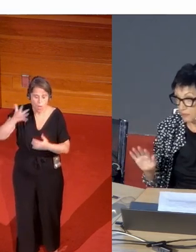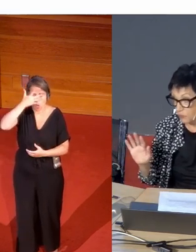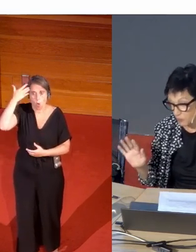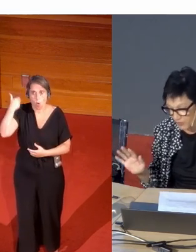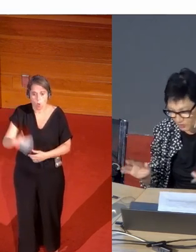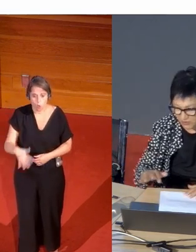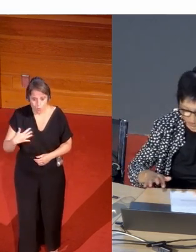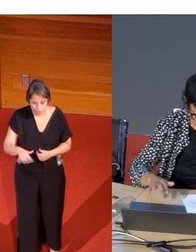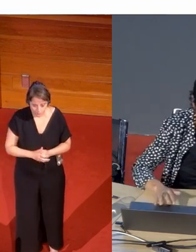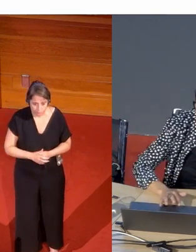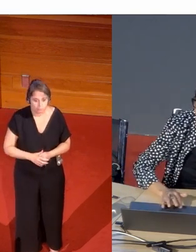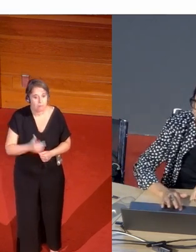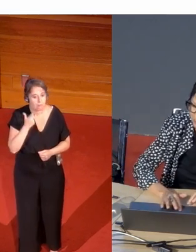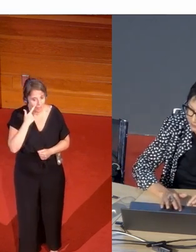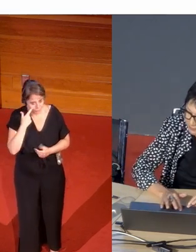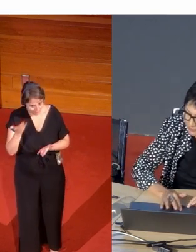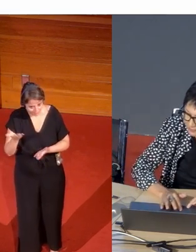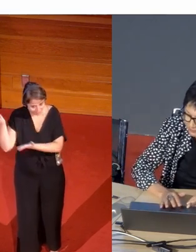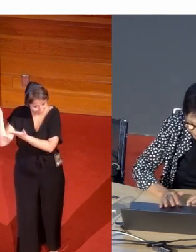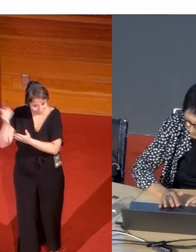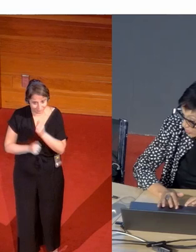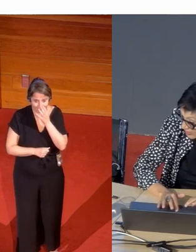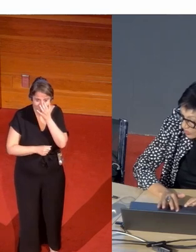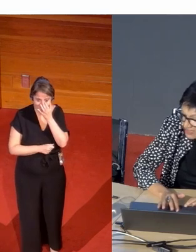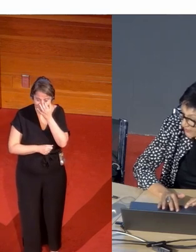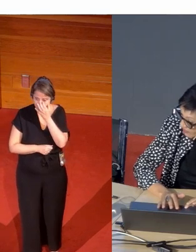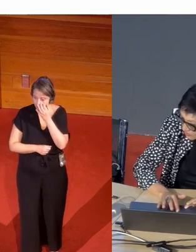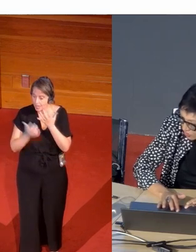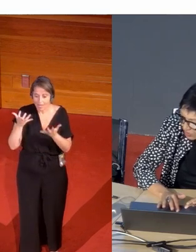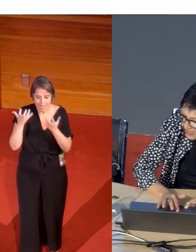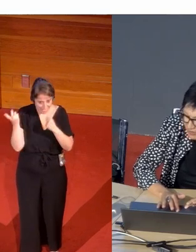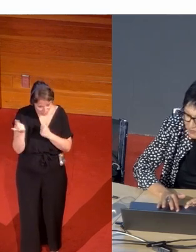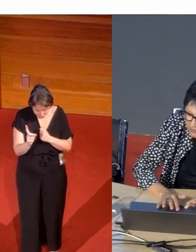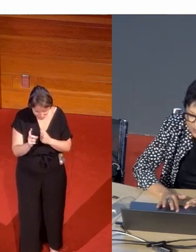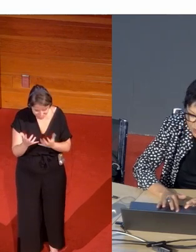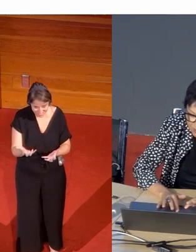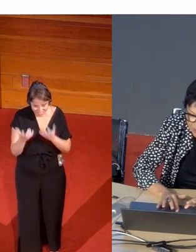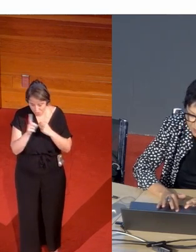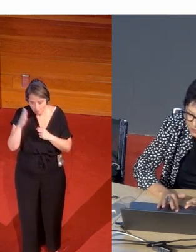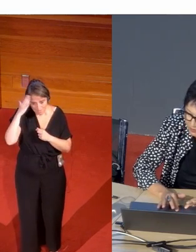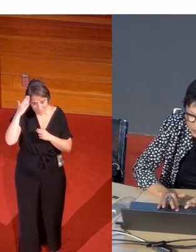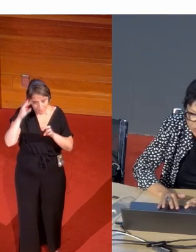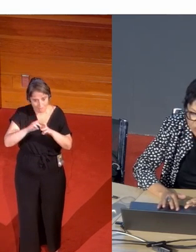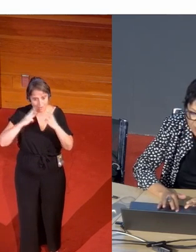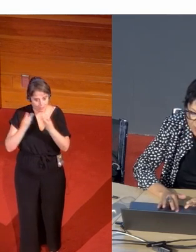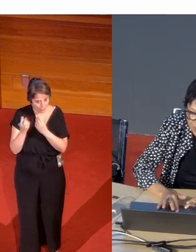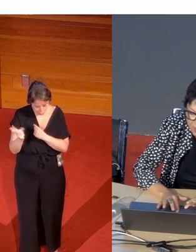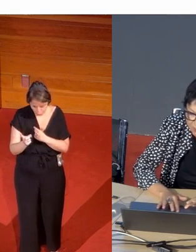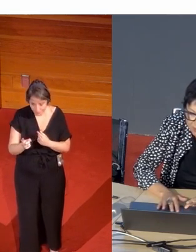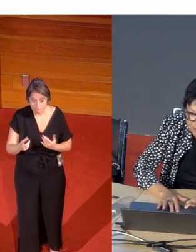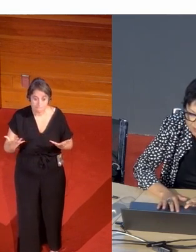elecciones Bueno vamos a verlo y no ganó las elecciones no es el principal partido en el parlamento